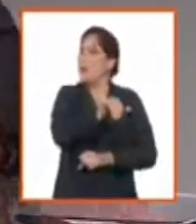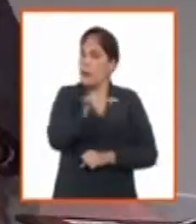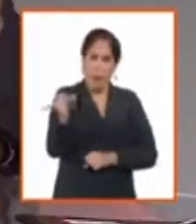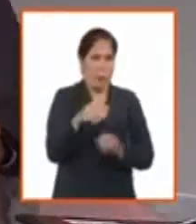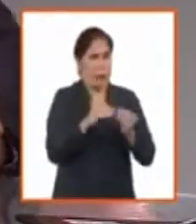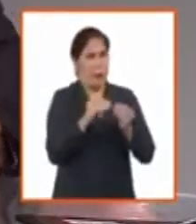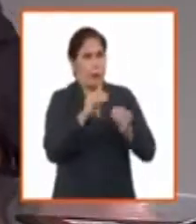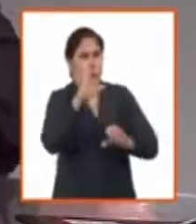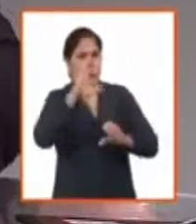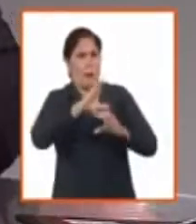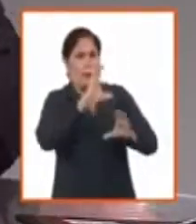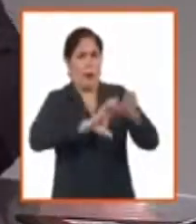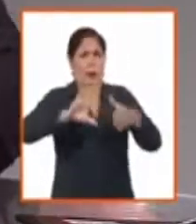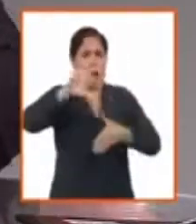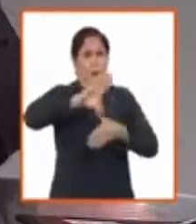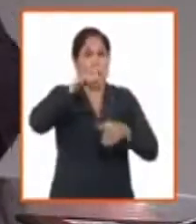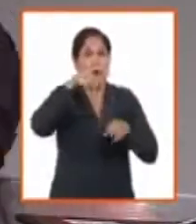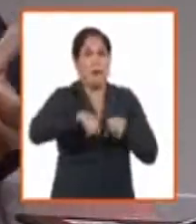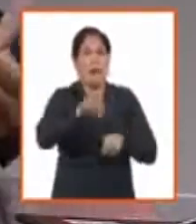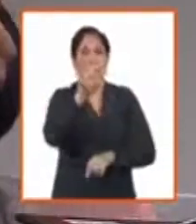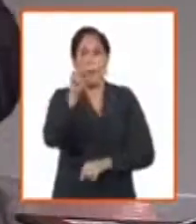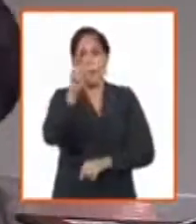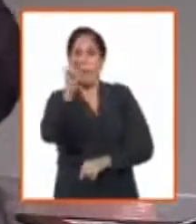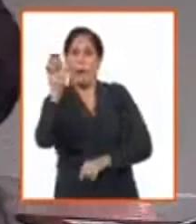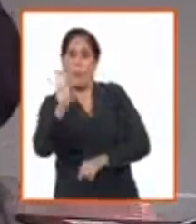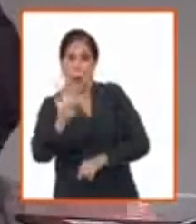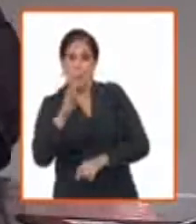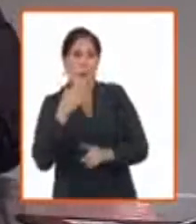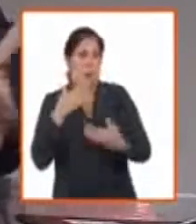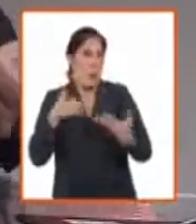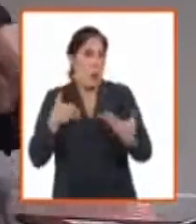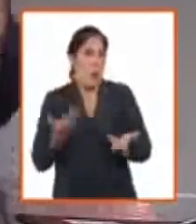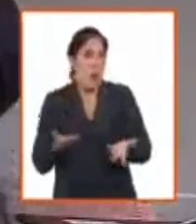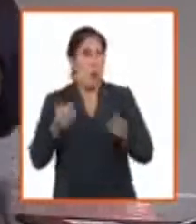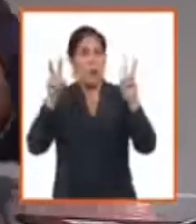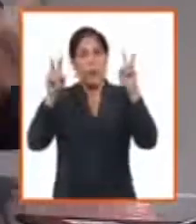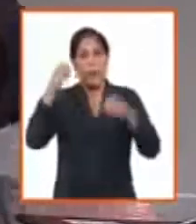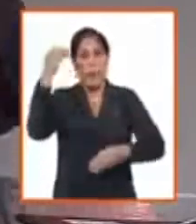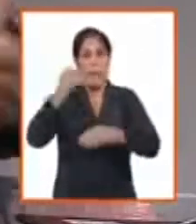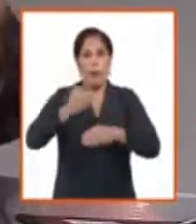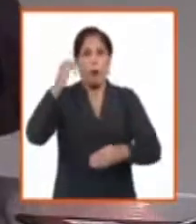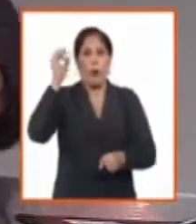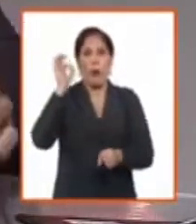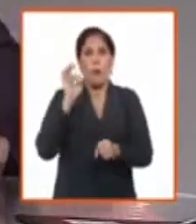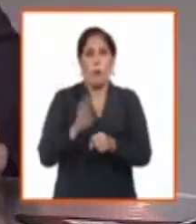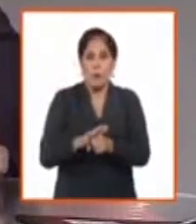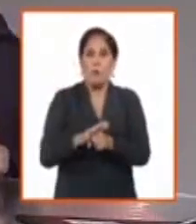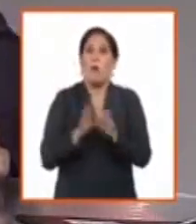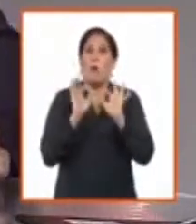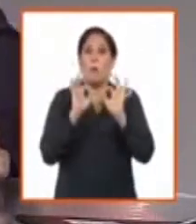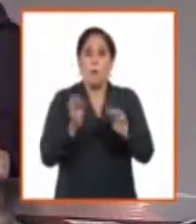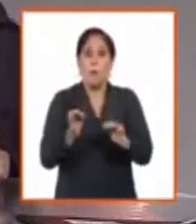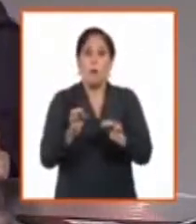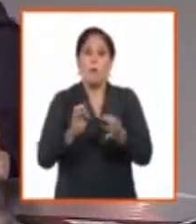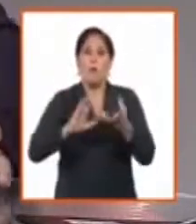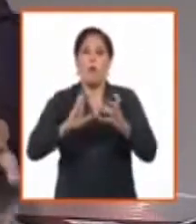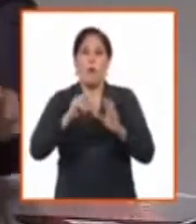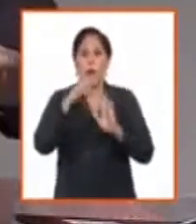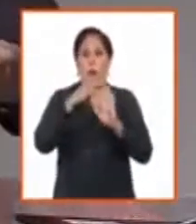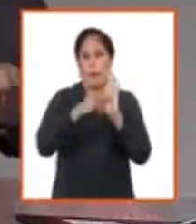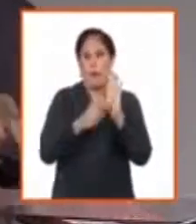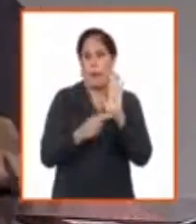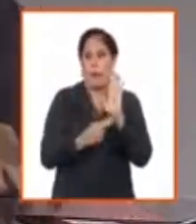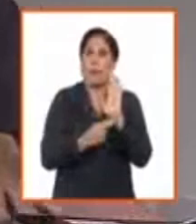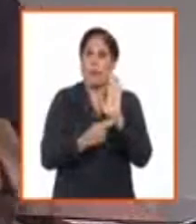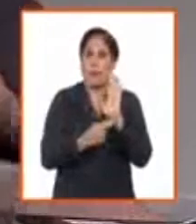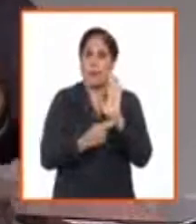aislamiento mencionaba en el año 2004 como el el tema del bloqueo comenzó a ser parte de la agenda hace